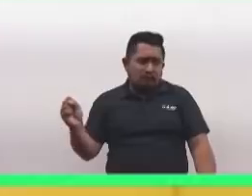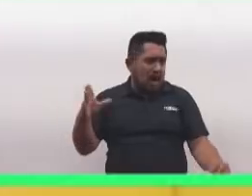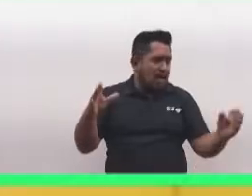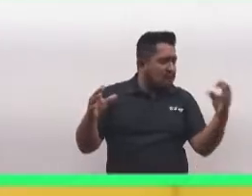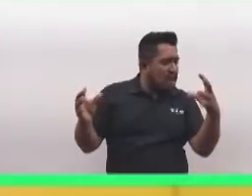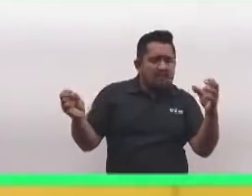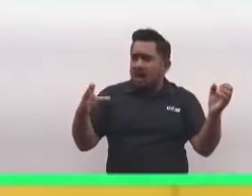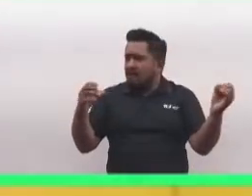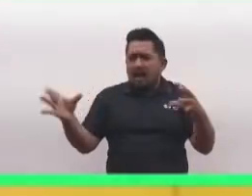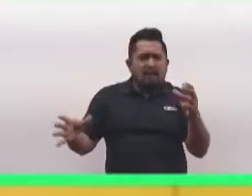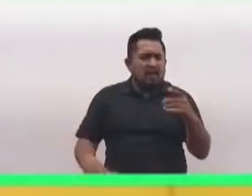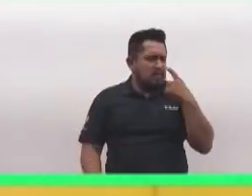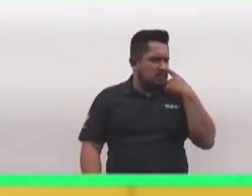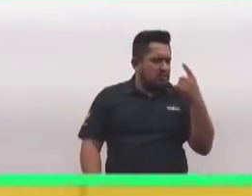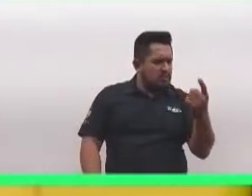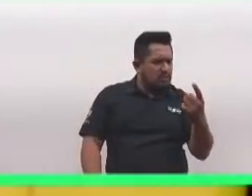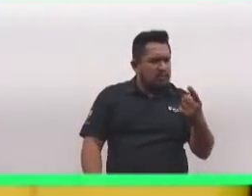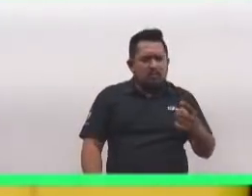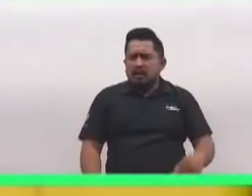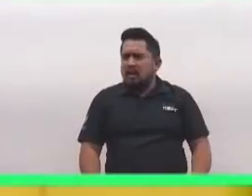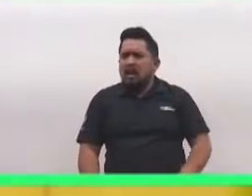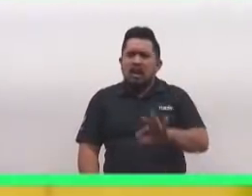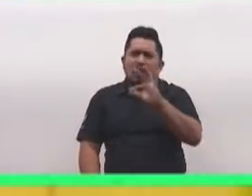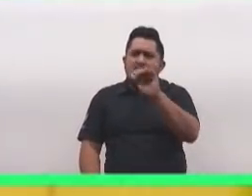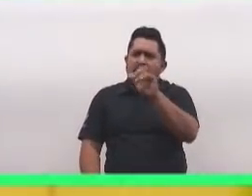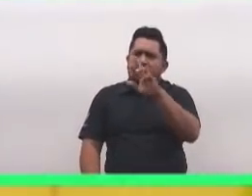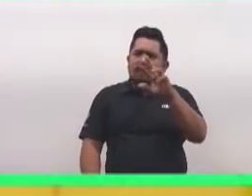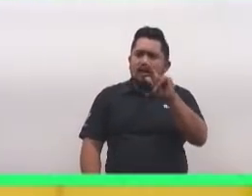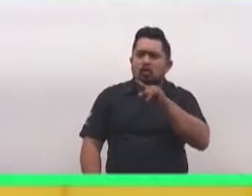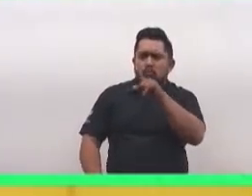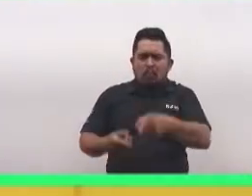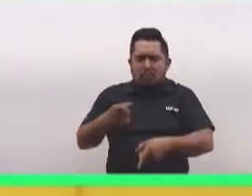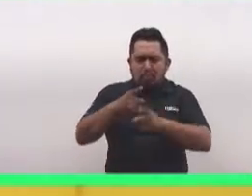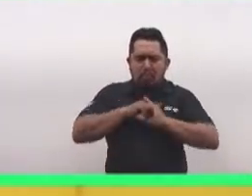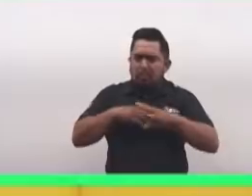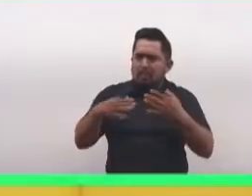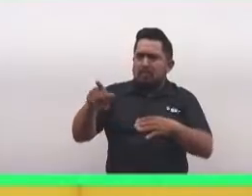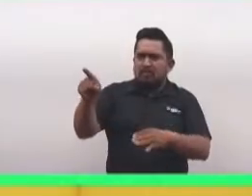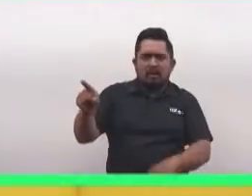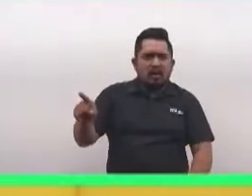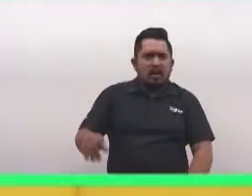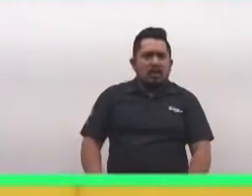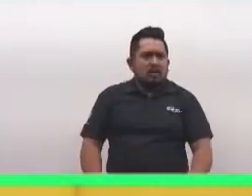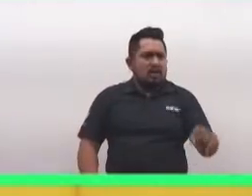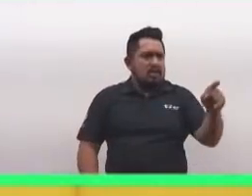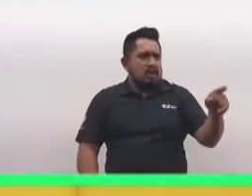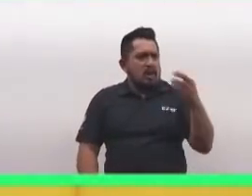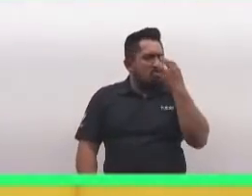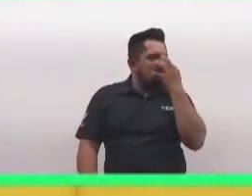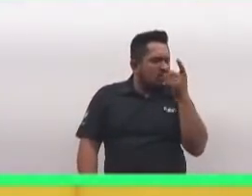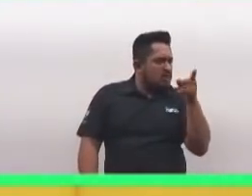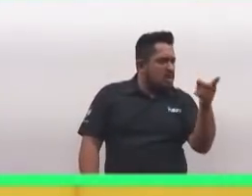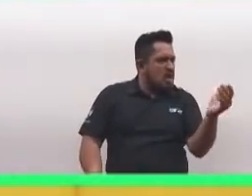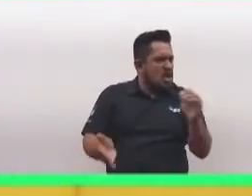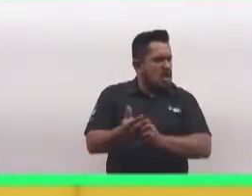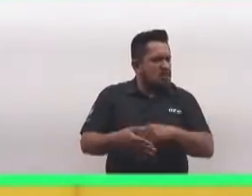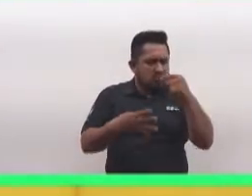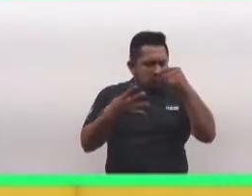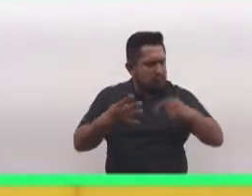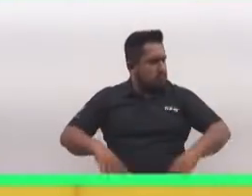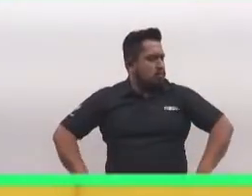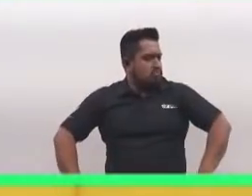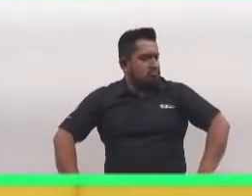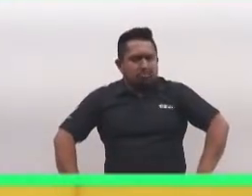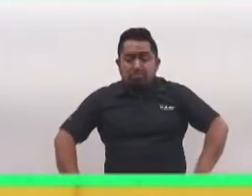se tiene fulano consulta no y de repente que farruco es se convirtió al señor y cocolito va a volver a tss y todas esas cosas que suceden en el